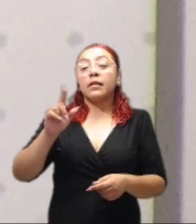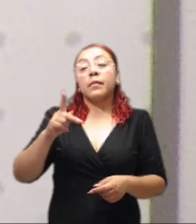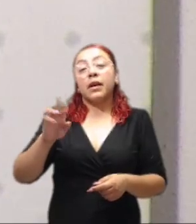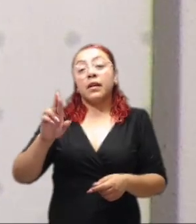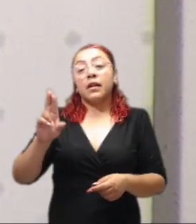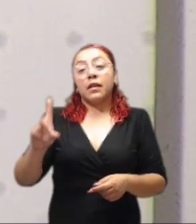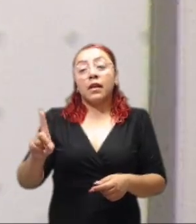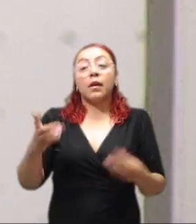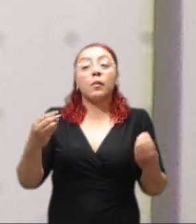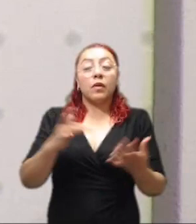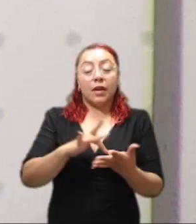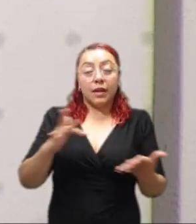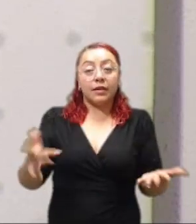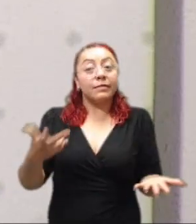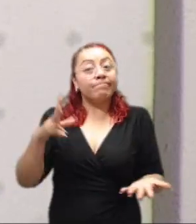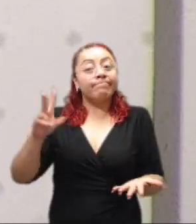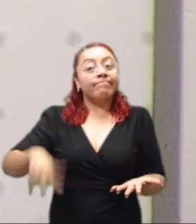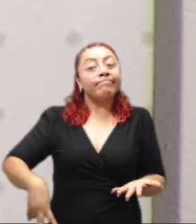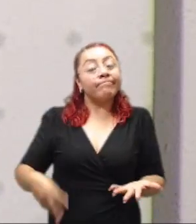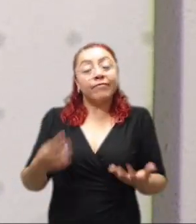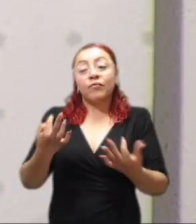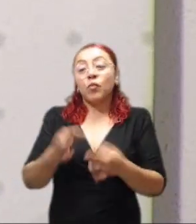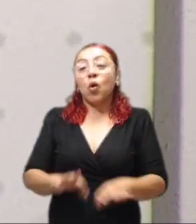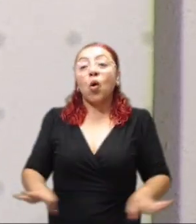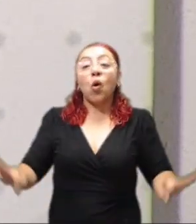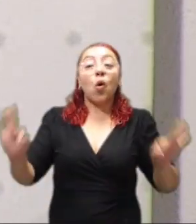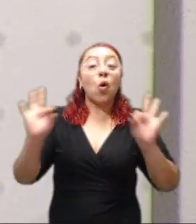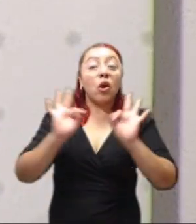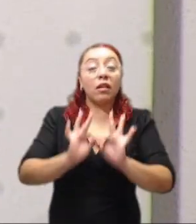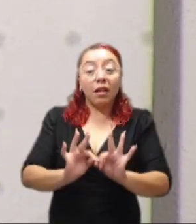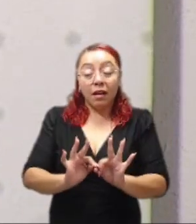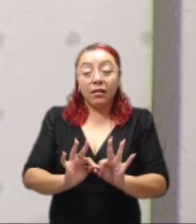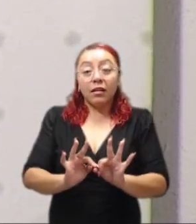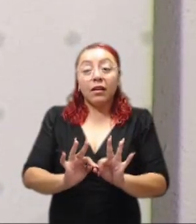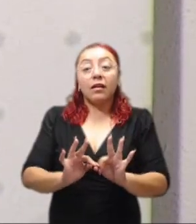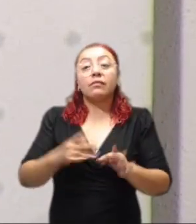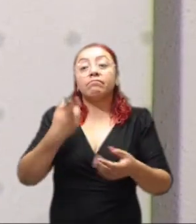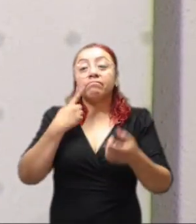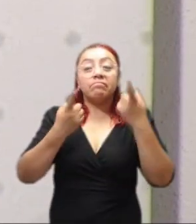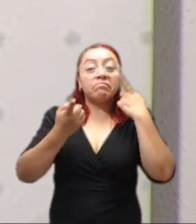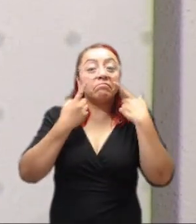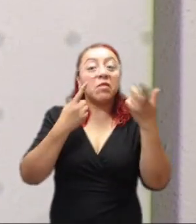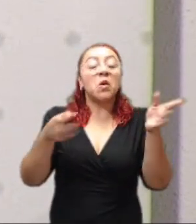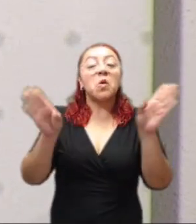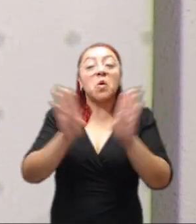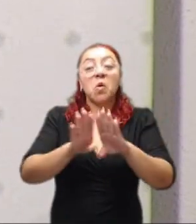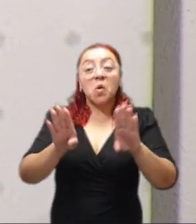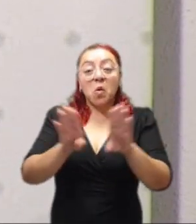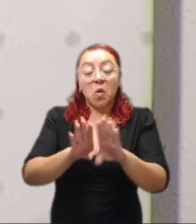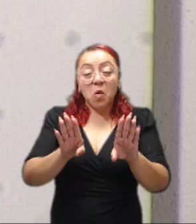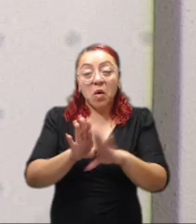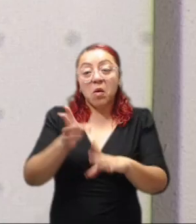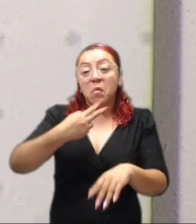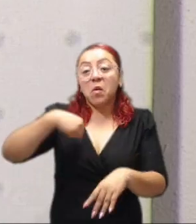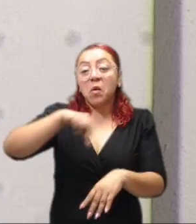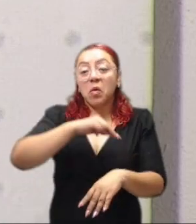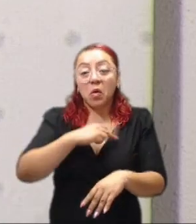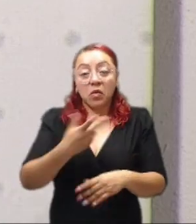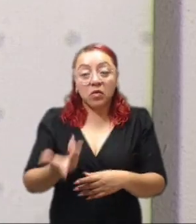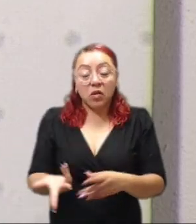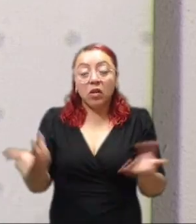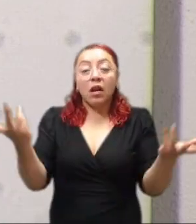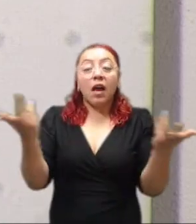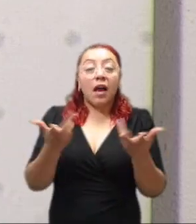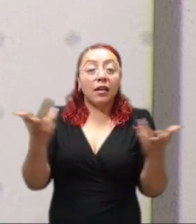gracias Sí para mí es sumamente importante de ir visualizando de qué forma nosotros